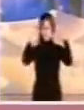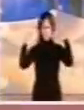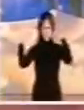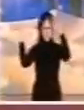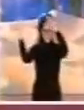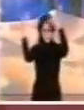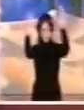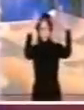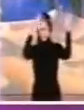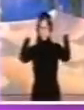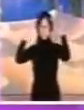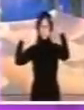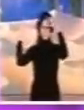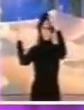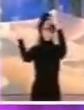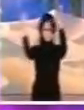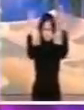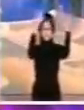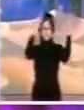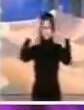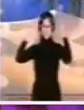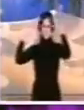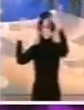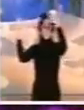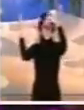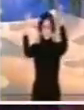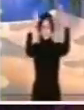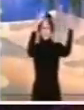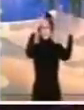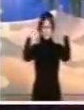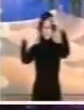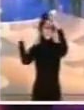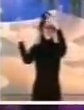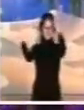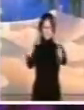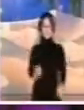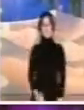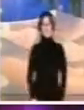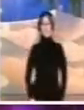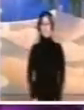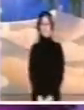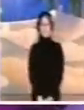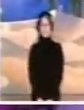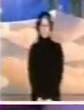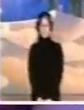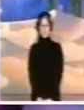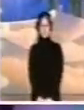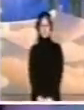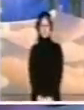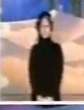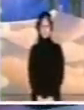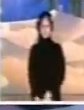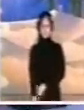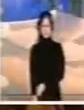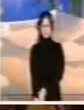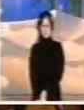Su presentación, la murga Las Traviesas, pues 7 añitos ya en el carnaval, parece que fue ayer cuando llegaron, así como sin hacer